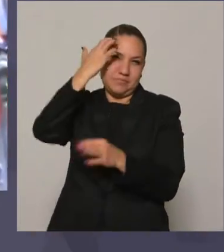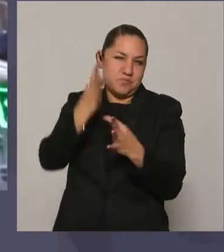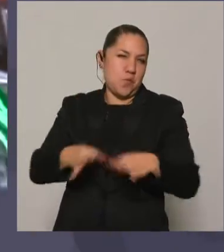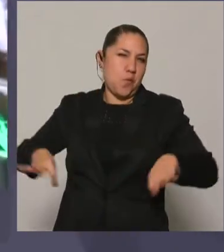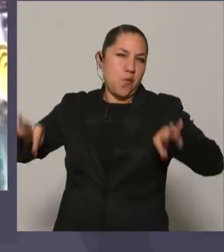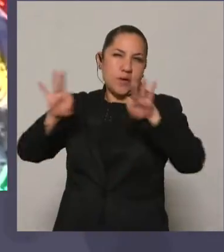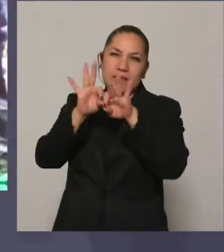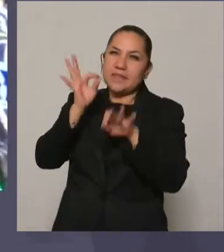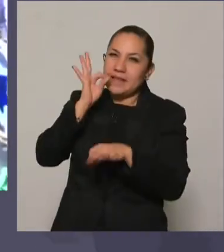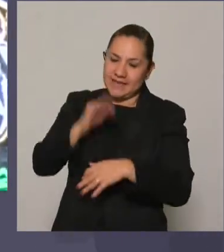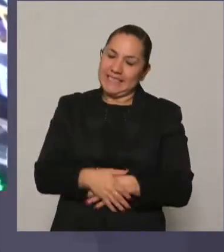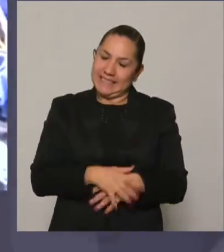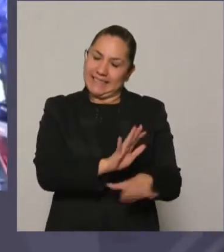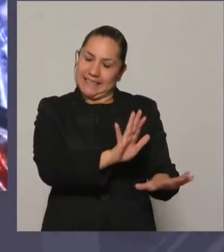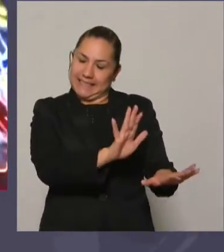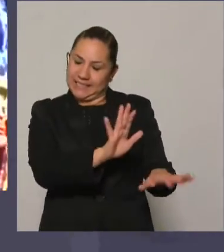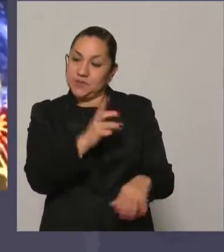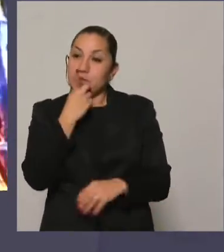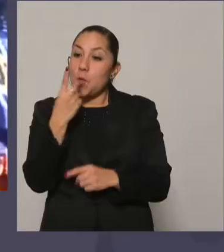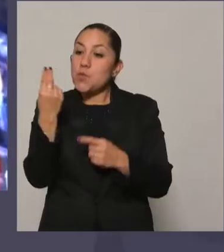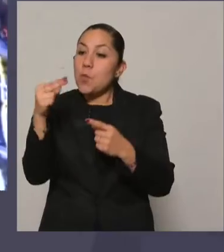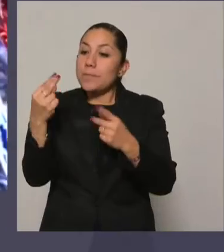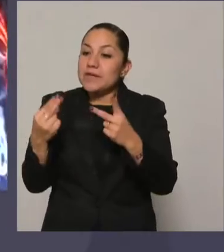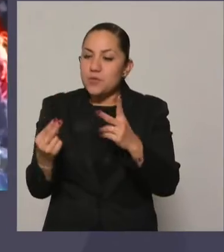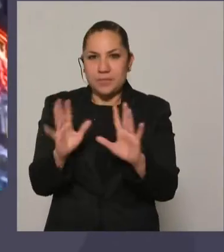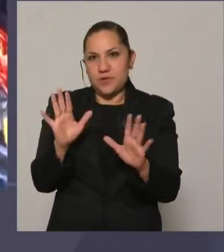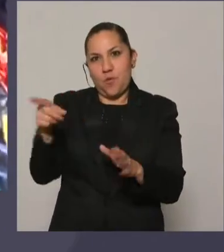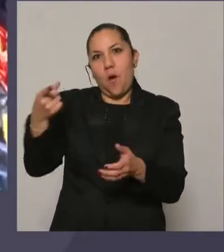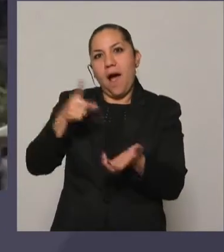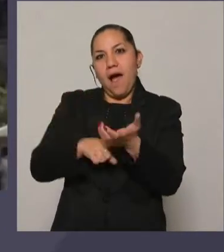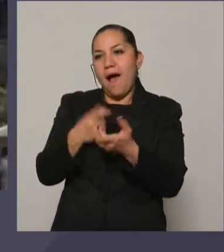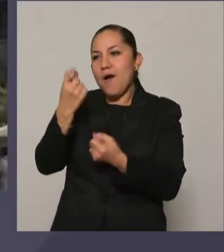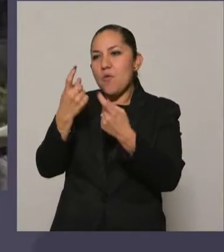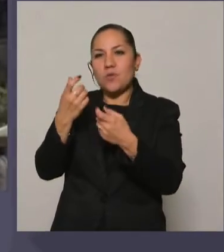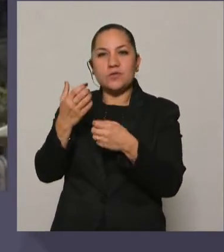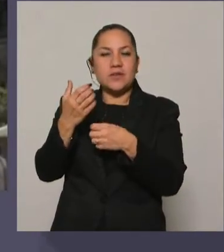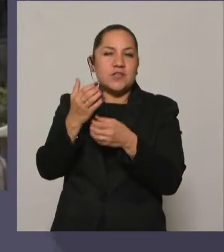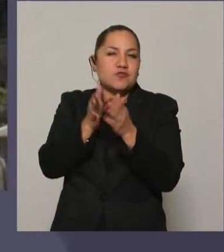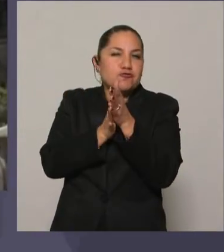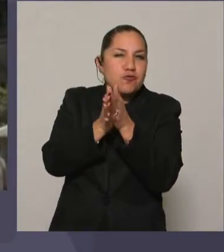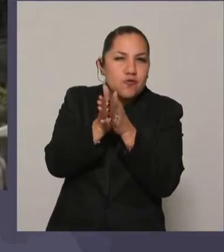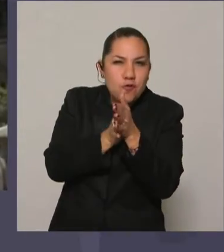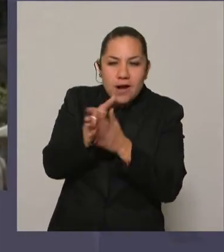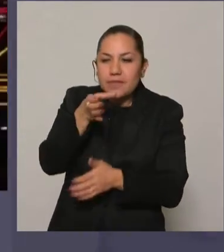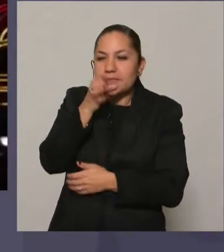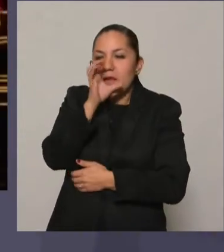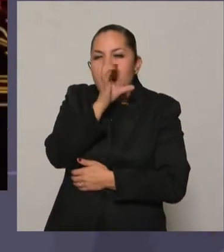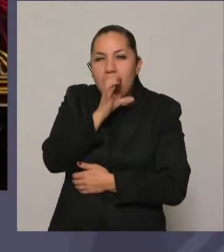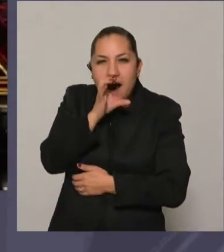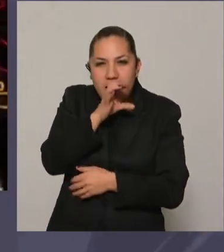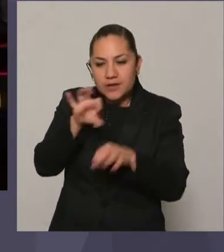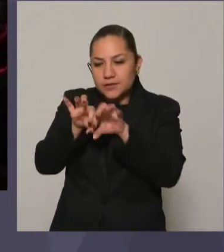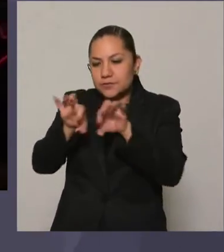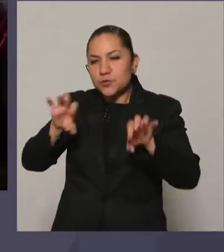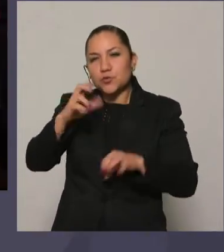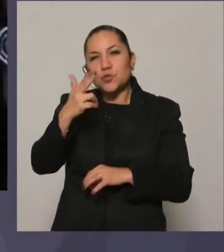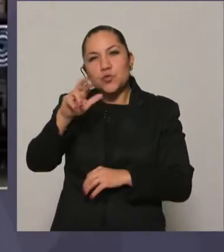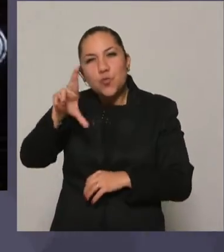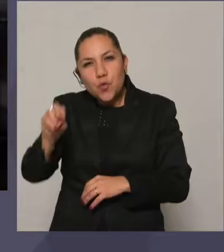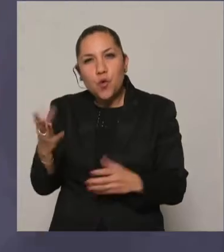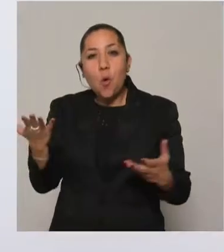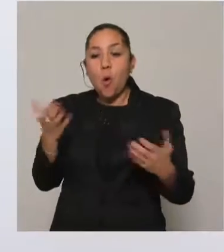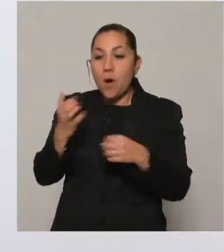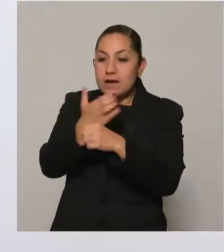chocolates calientes Los churros, deliciosos, ¿no? ¿Te acuerdas? Sí, por Pues supuesto. café con leche, delicioso también. Pues hay que aprovechar